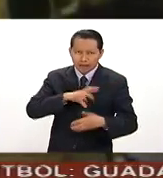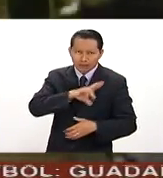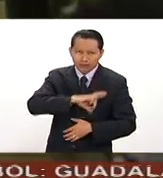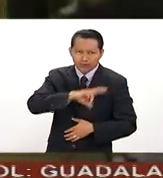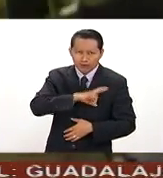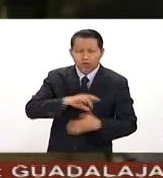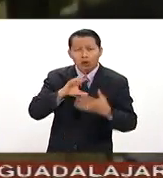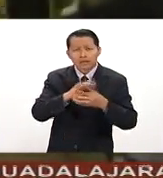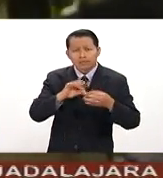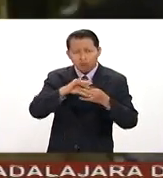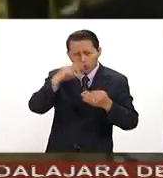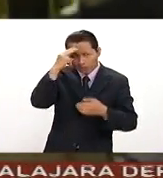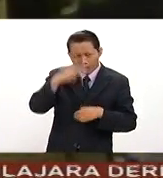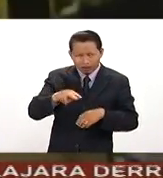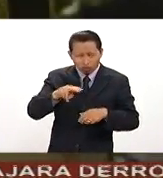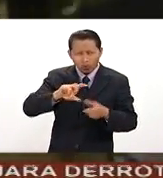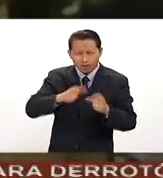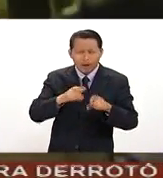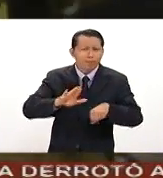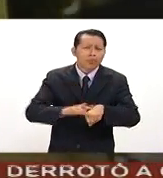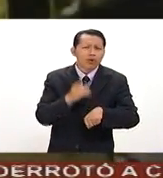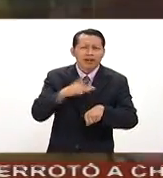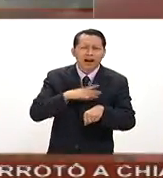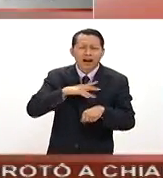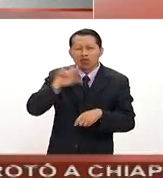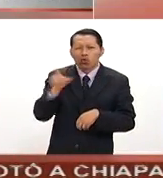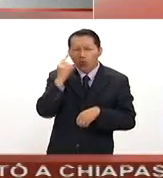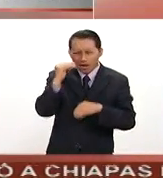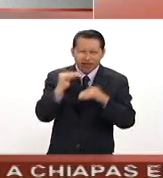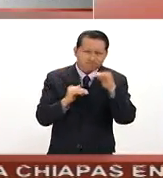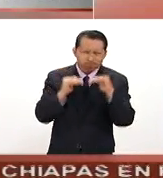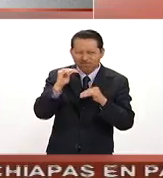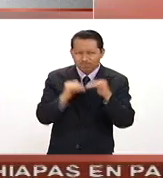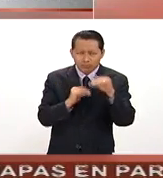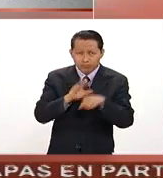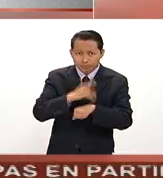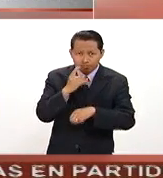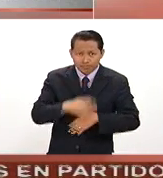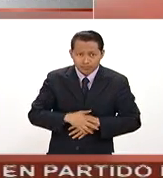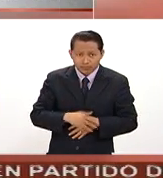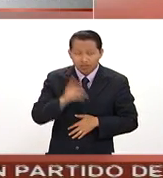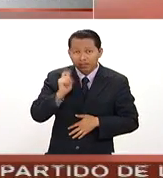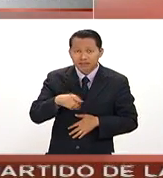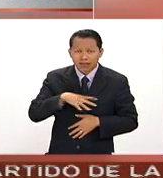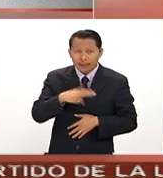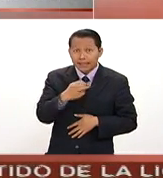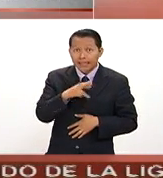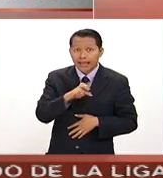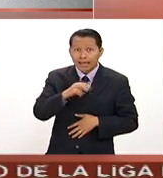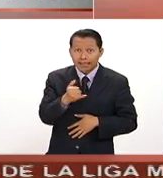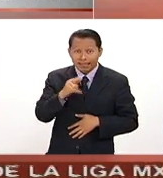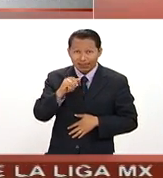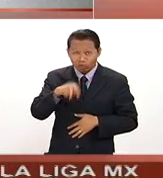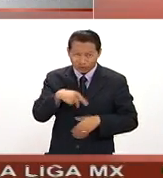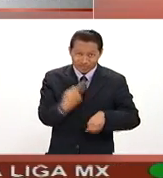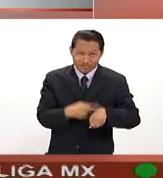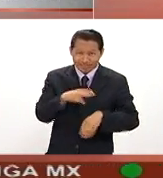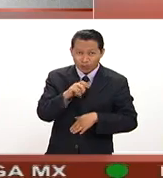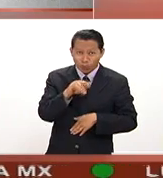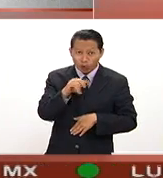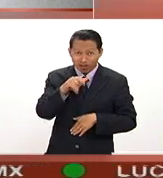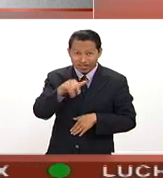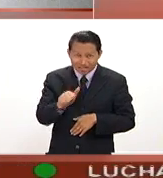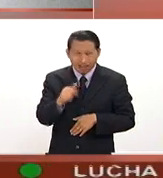explicó a México al Día las causas de la volatilidad del dólar. La neumonía de Hillary Clinton, el anuncio que hizo